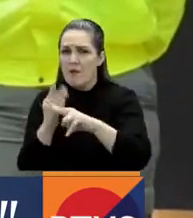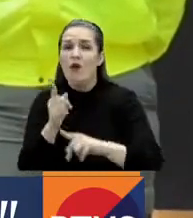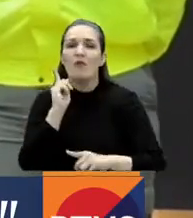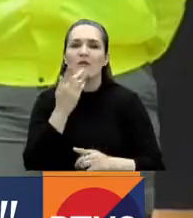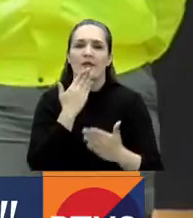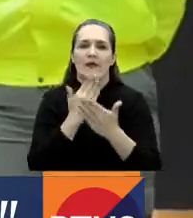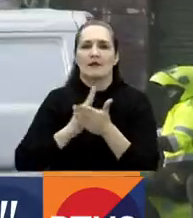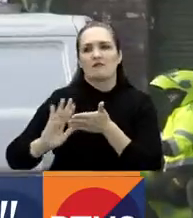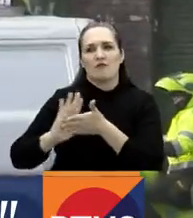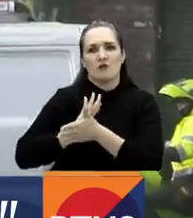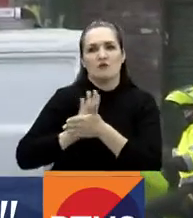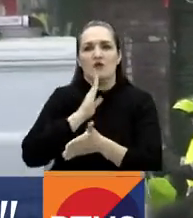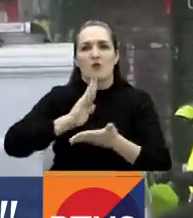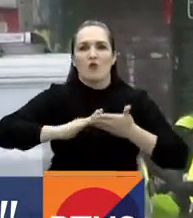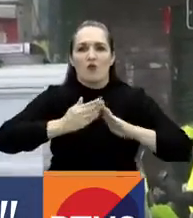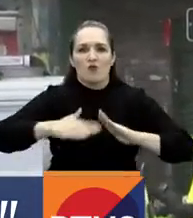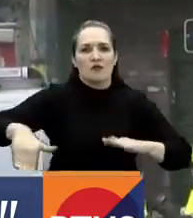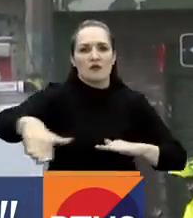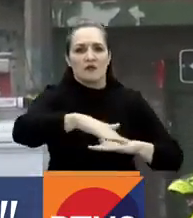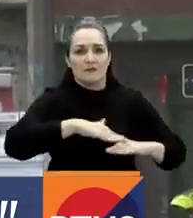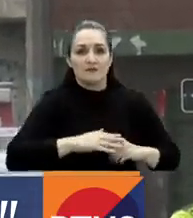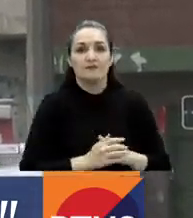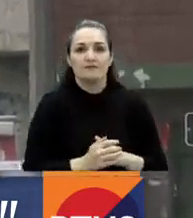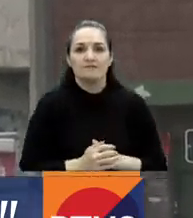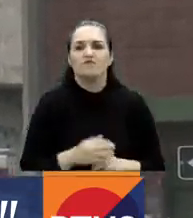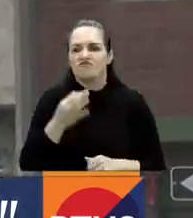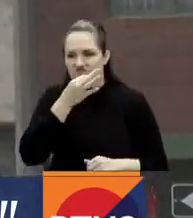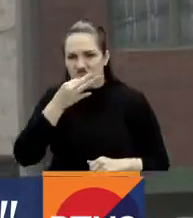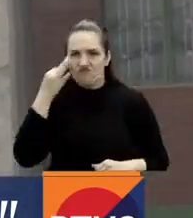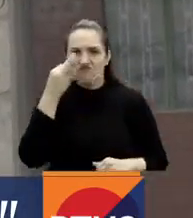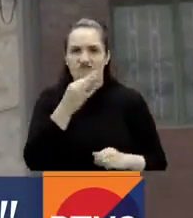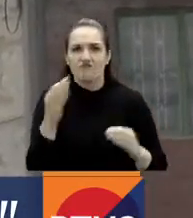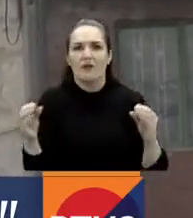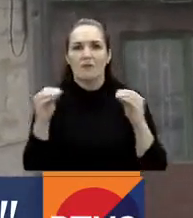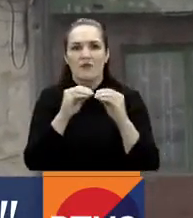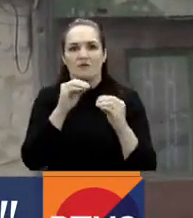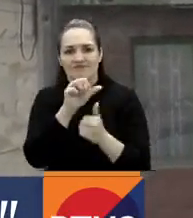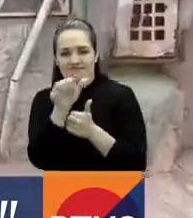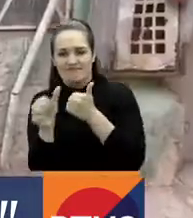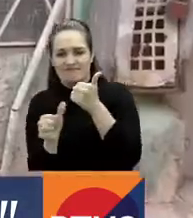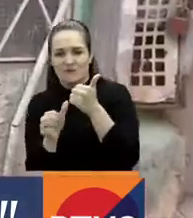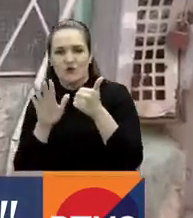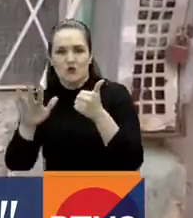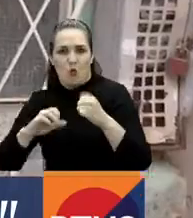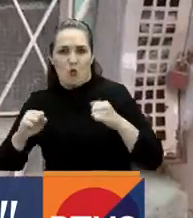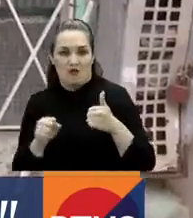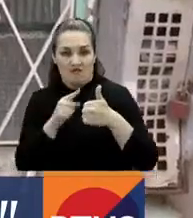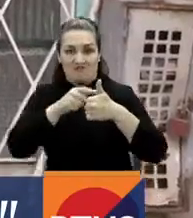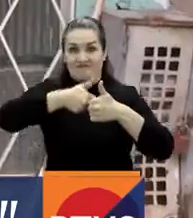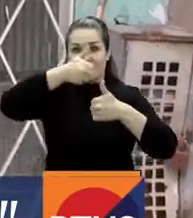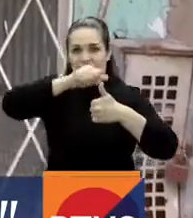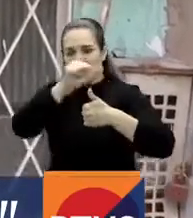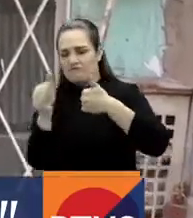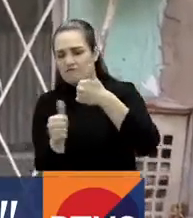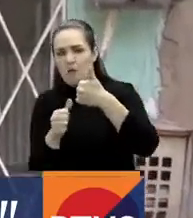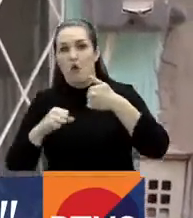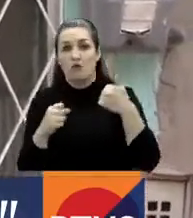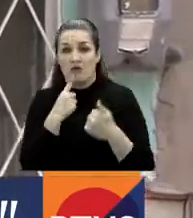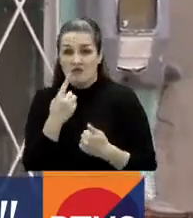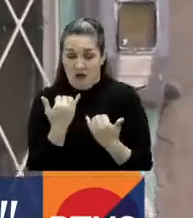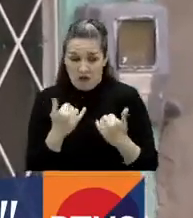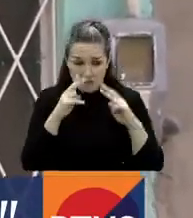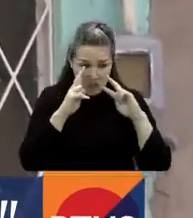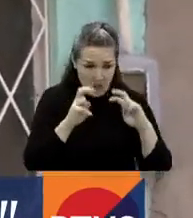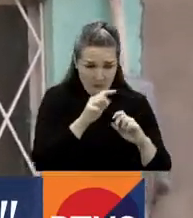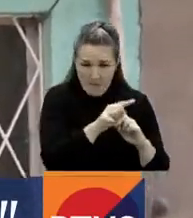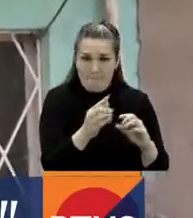el homicidio Estas personas la denuncia fue ratificada por el comandante de la de la ciudad confirmó que en este momento Los investigadores